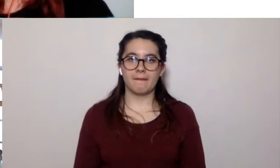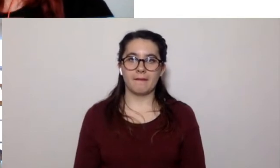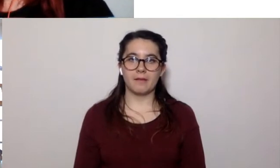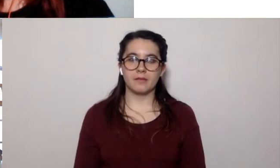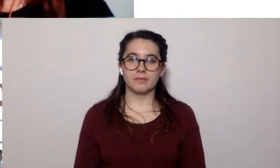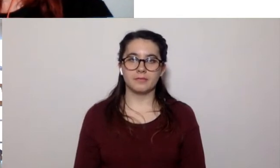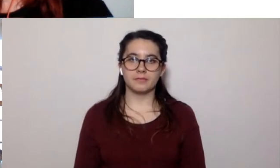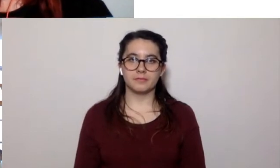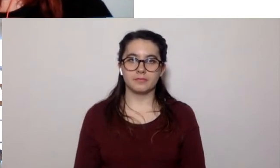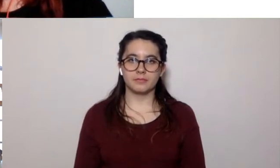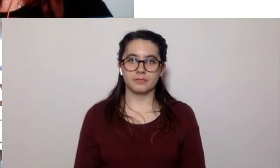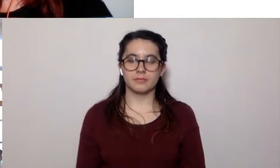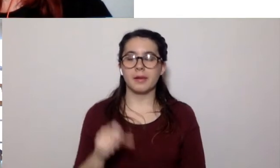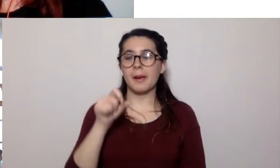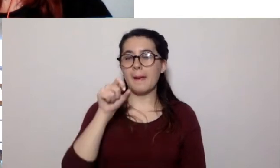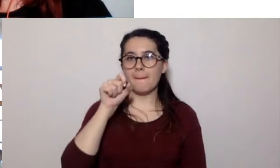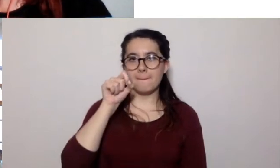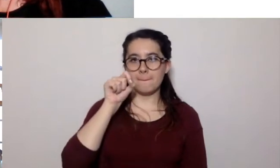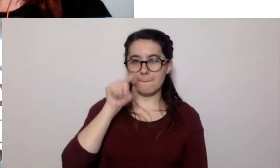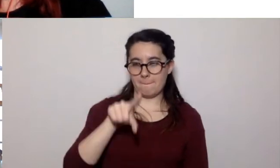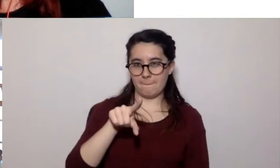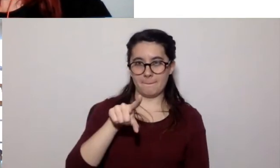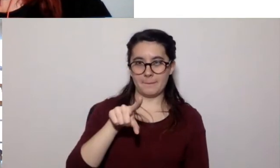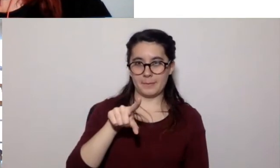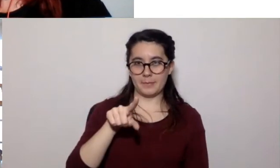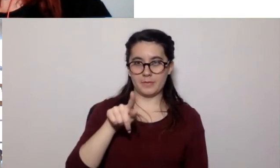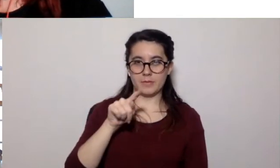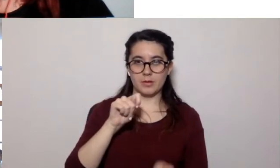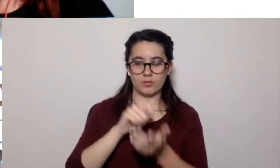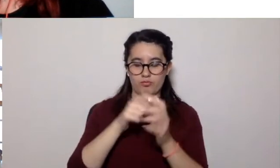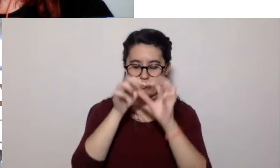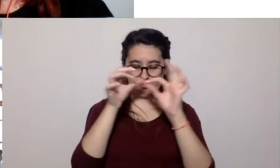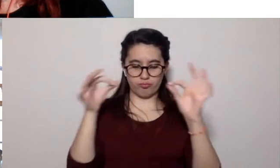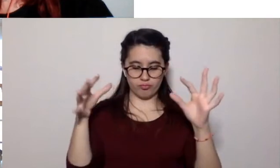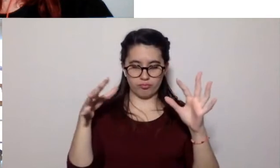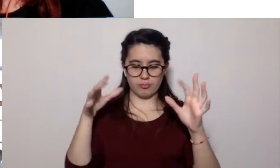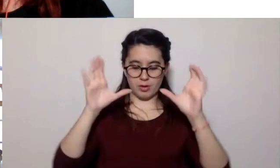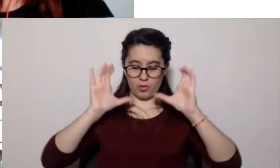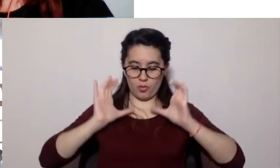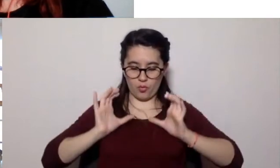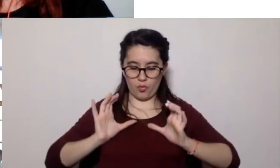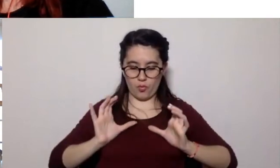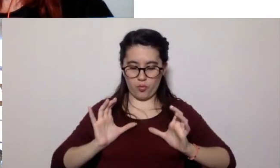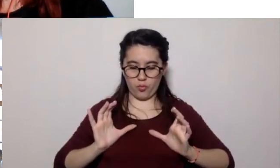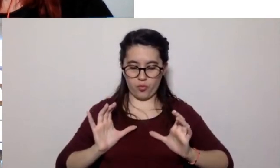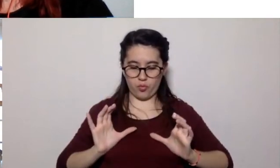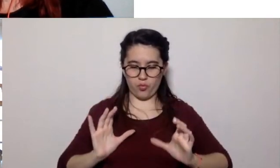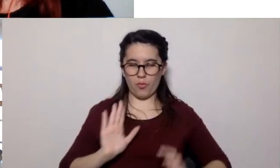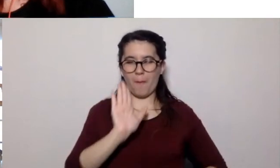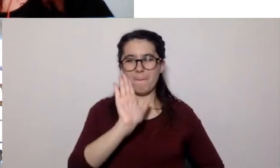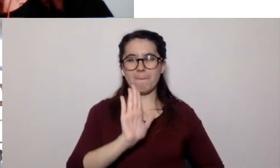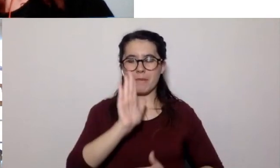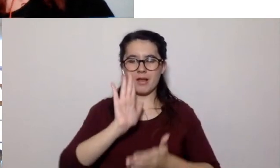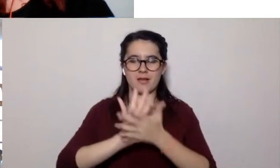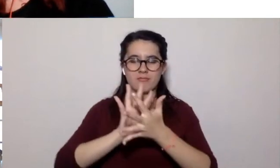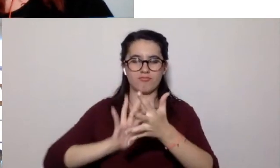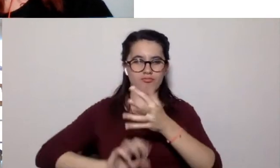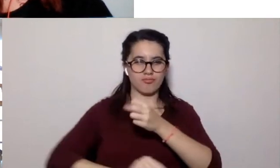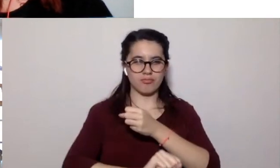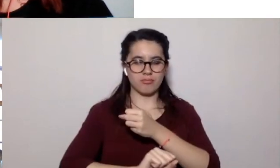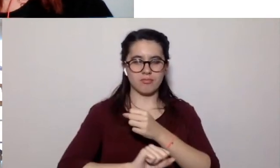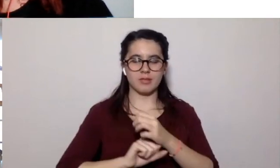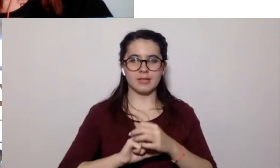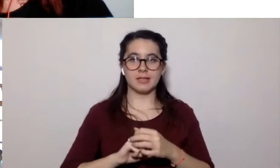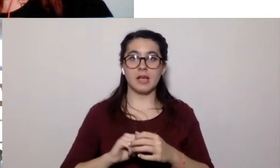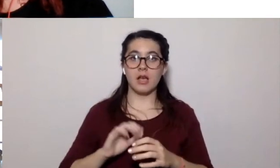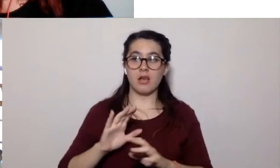Al igual que los trastornos autoinmunes que secuestran el sistema inmunitario, atacando el cuerpo en lugar de protegerlo,